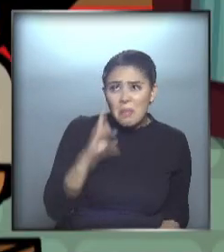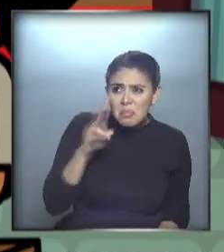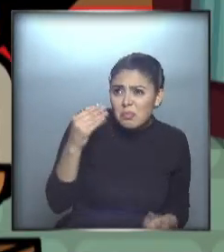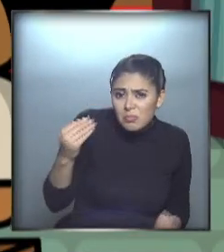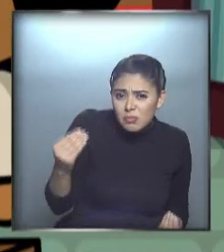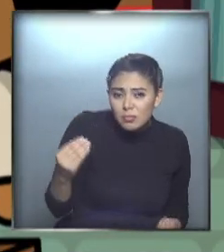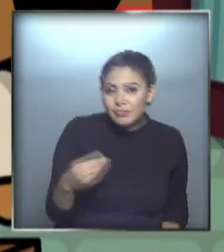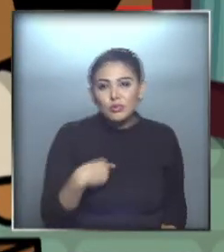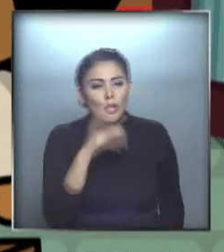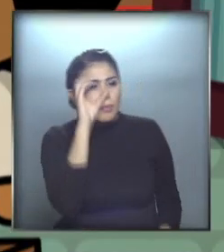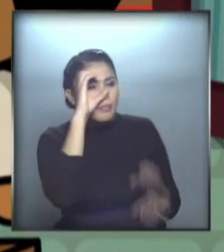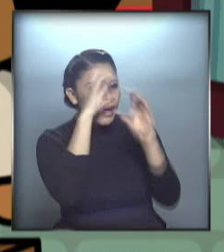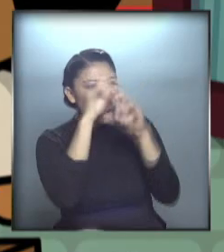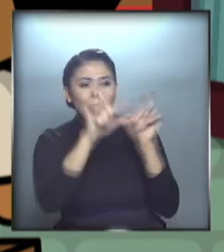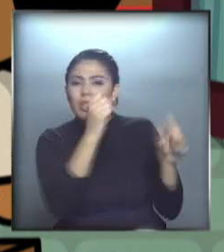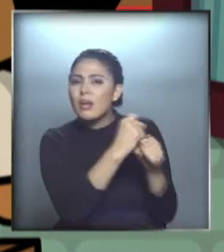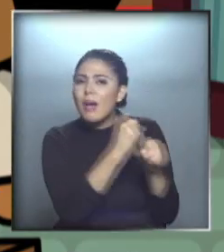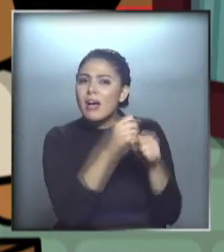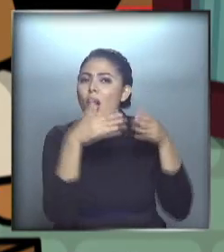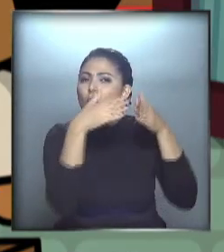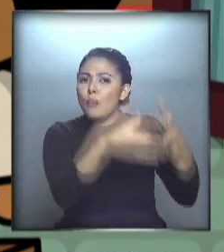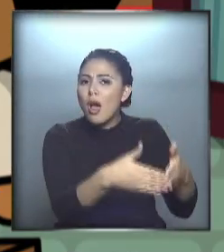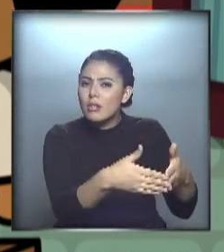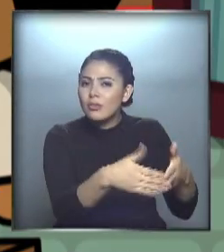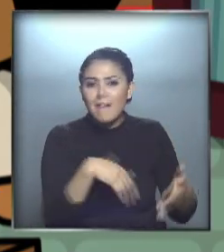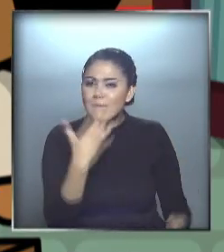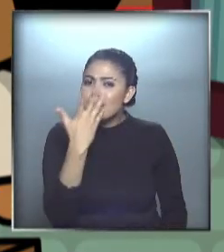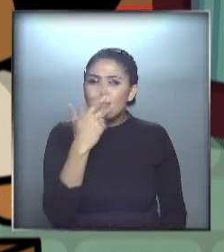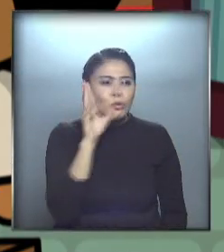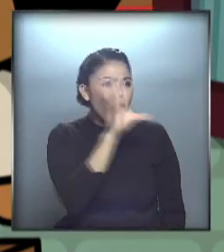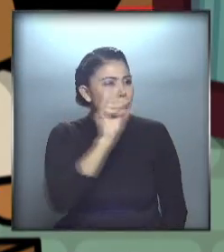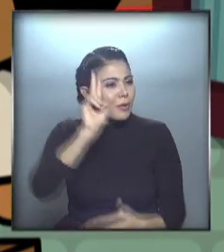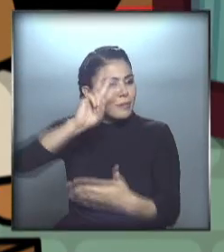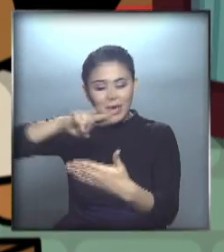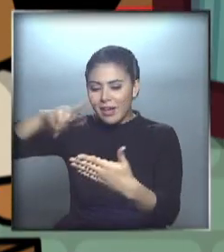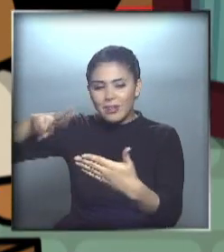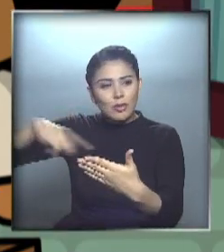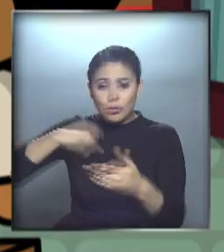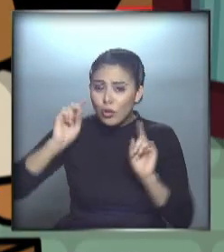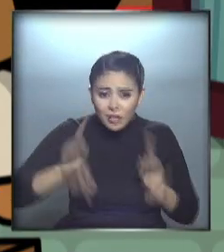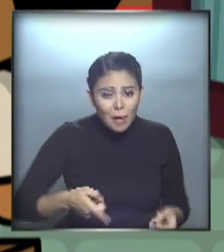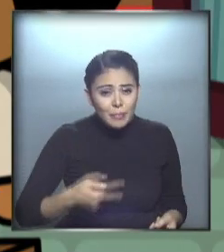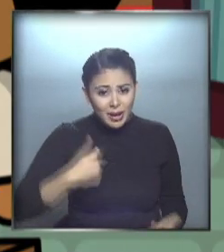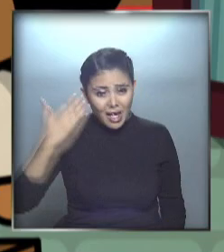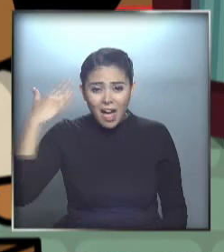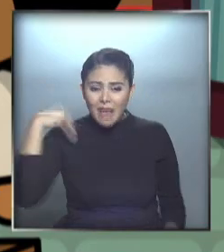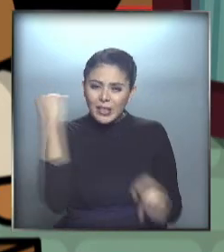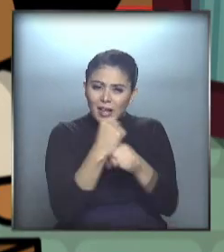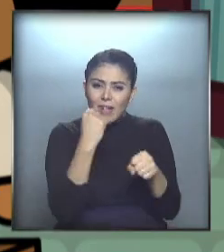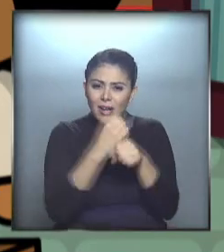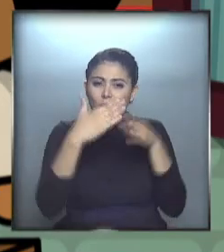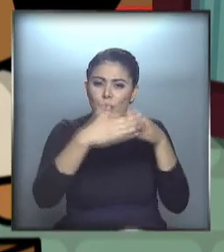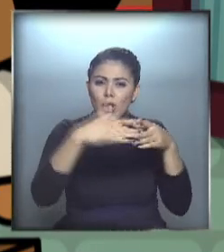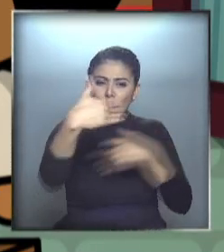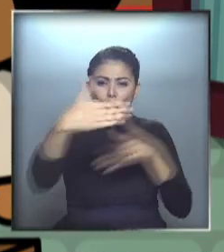miraba? Observaba a los trabajadores del puerto. Me gusta pintarlos, porque yo también solía cargar cajas sobre